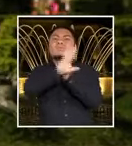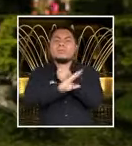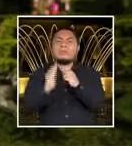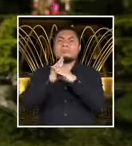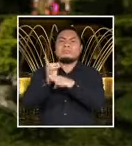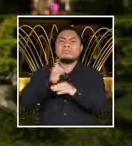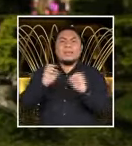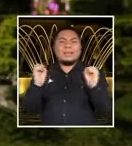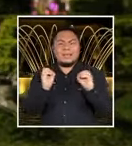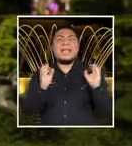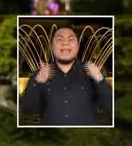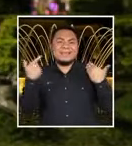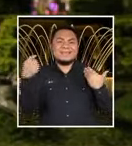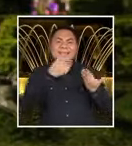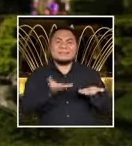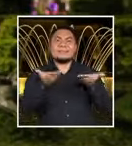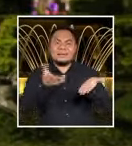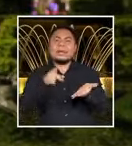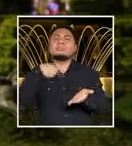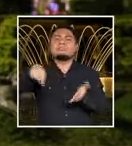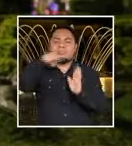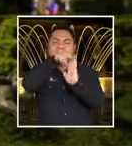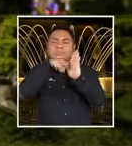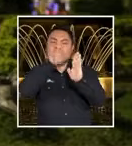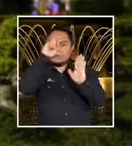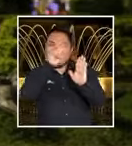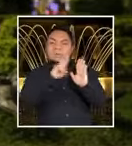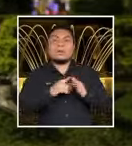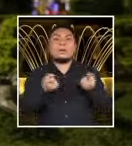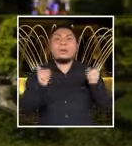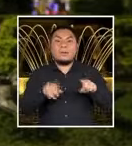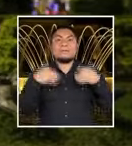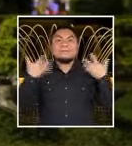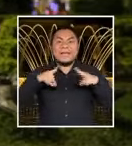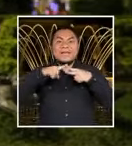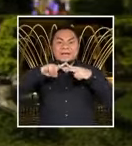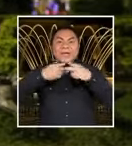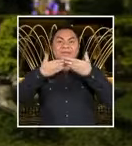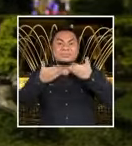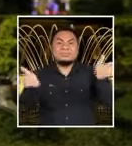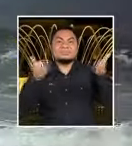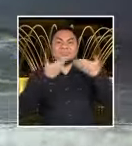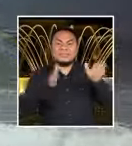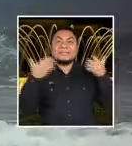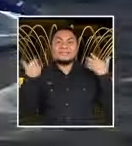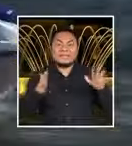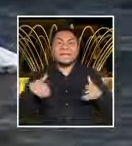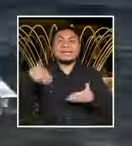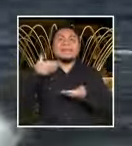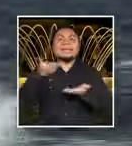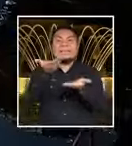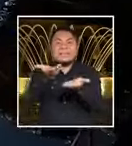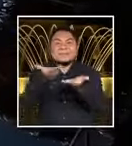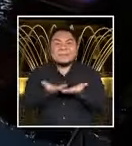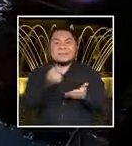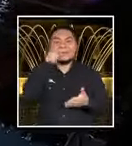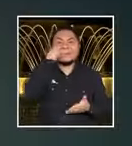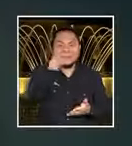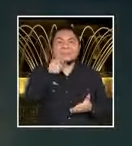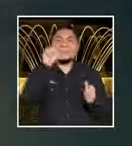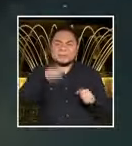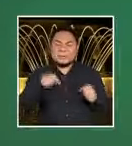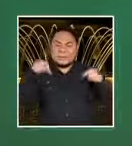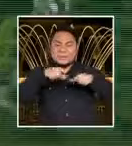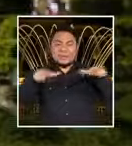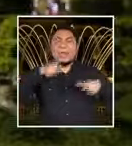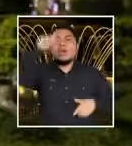sanitarios que establece nuestra propia normatividad. Cuando llegue este momento de reapertura, te invito a que Tumbes